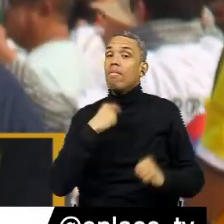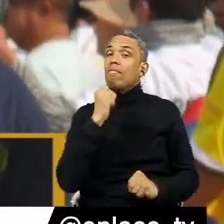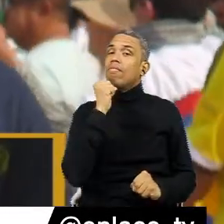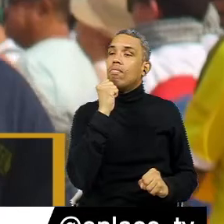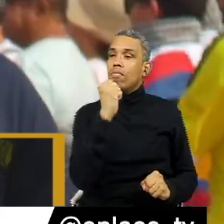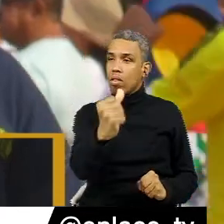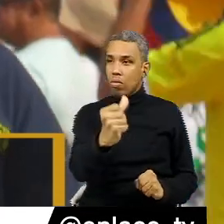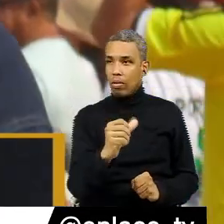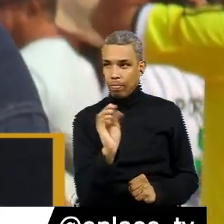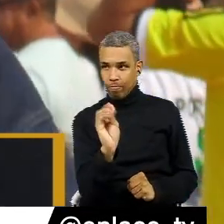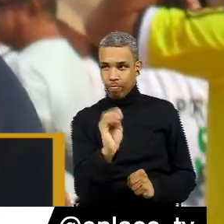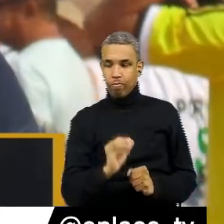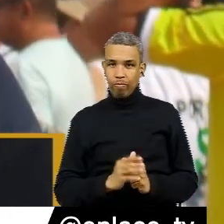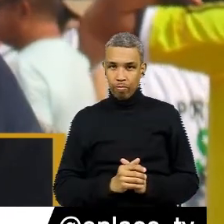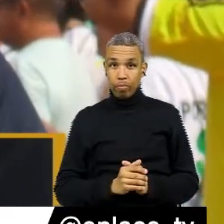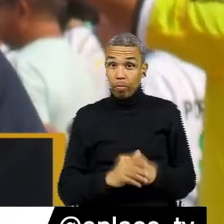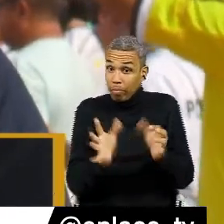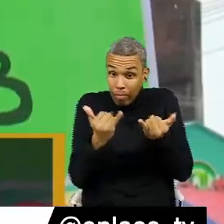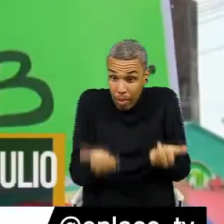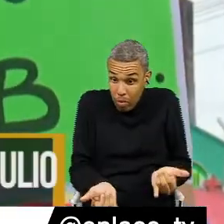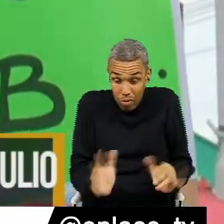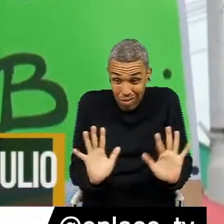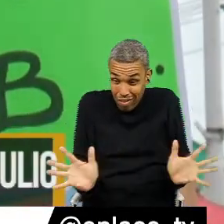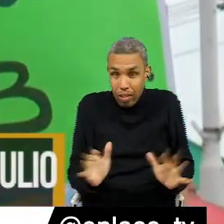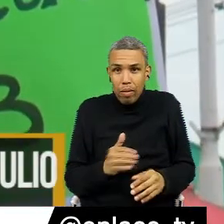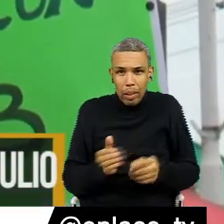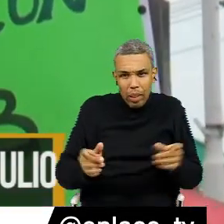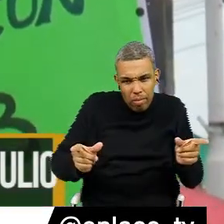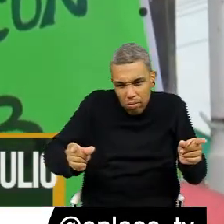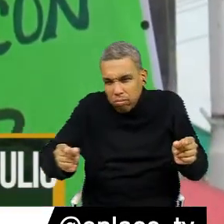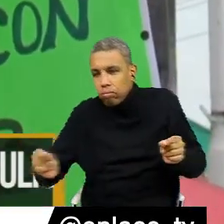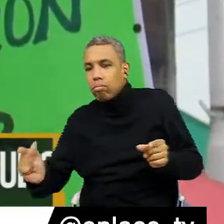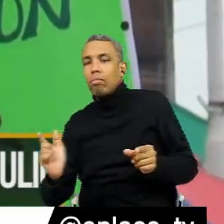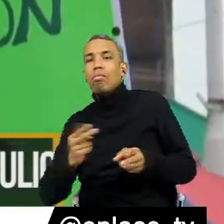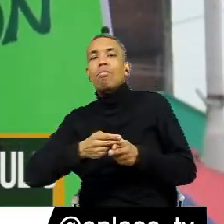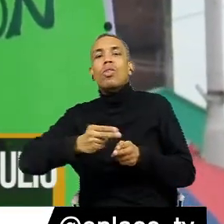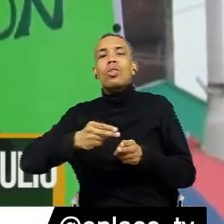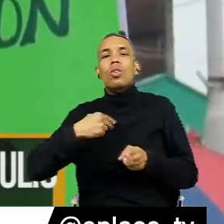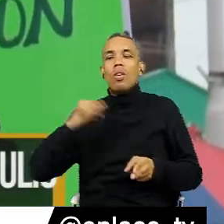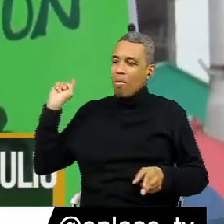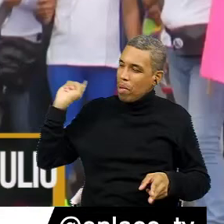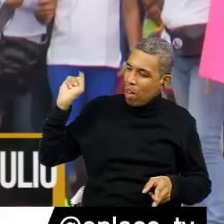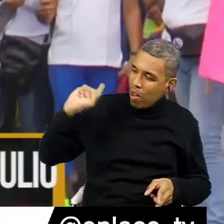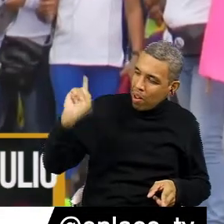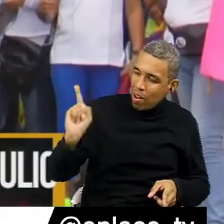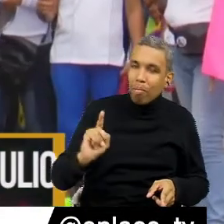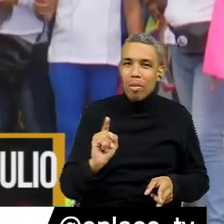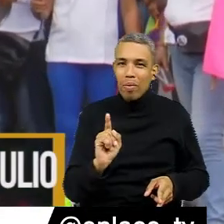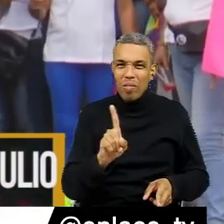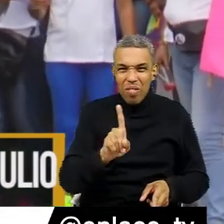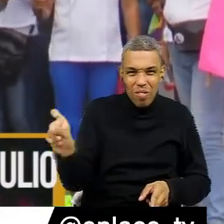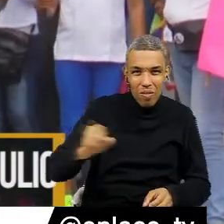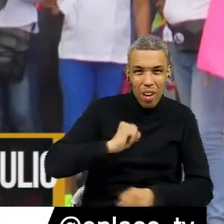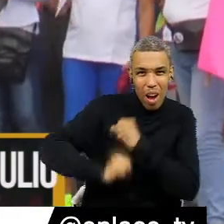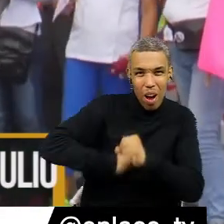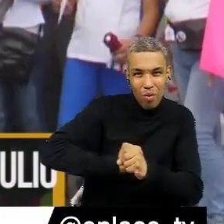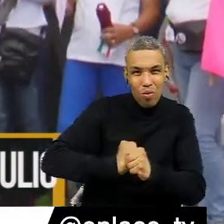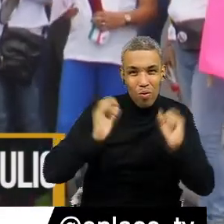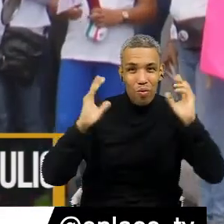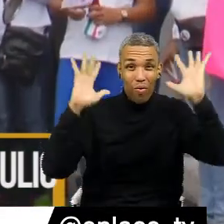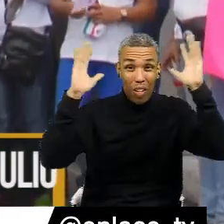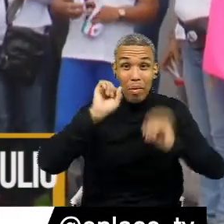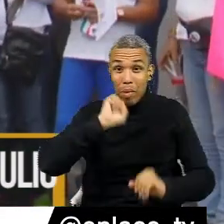a celebrar y desde ya nos estamos preparando para celebrar los 100 años de Barranca Bermeja. A los 100 años seguro